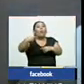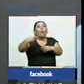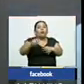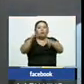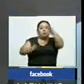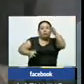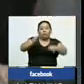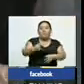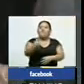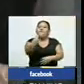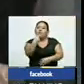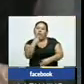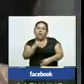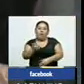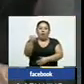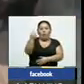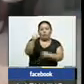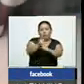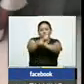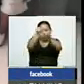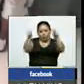viernes a las 11 de la mañana.